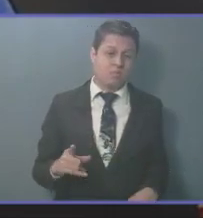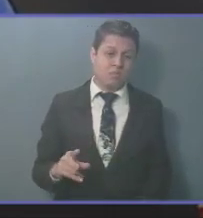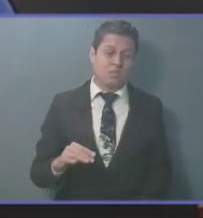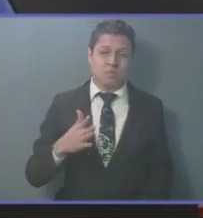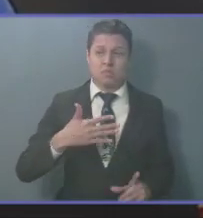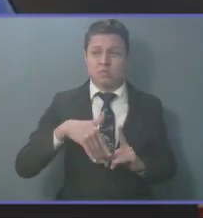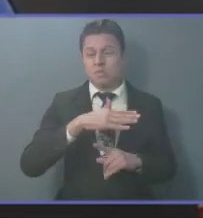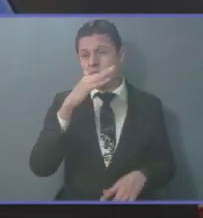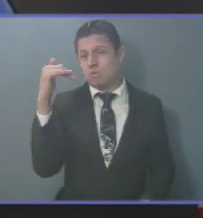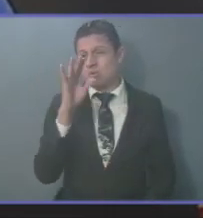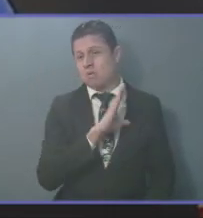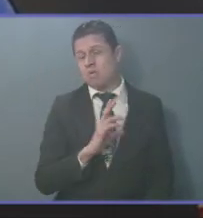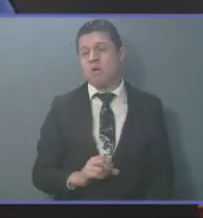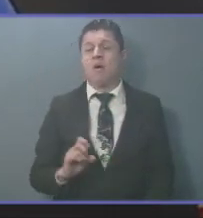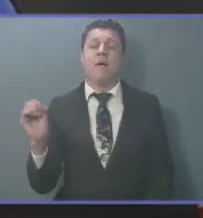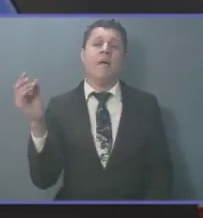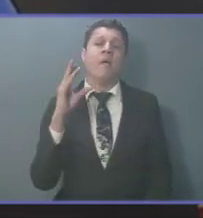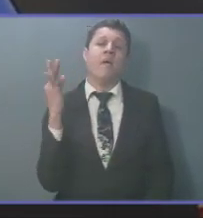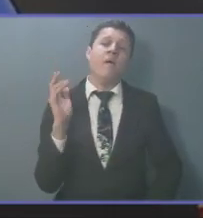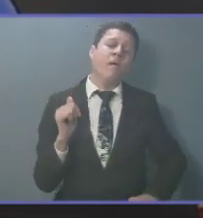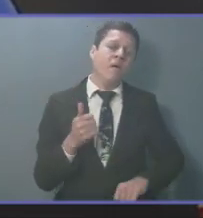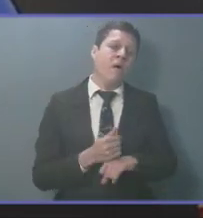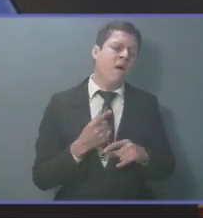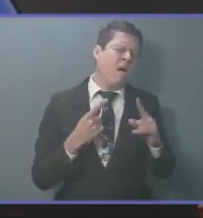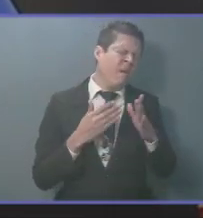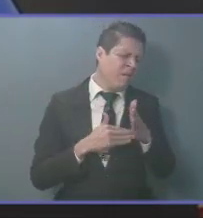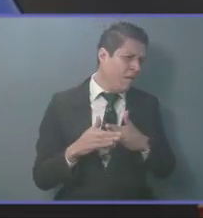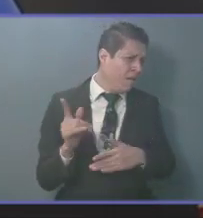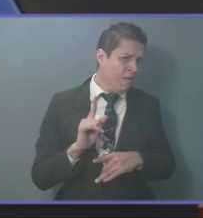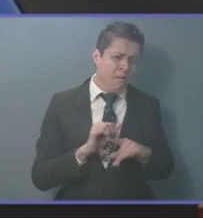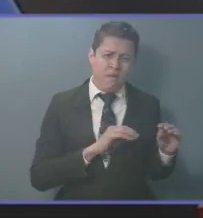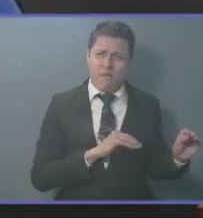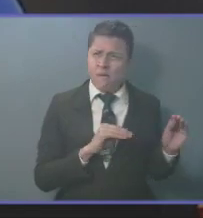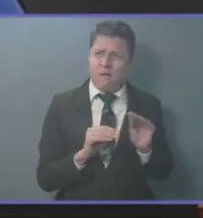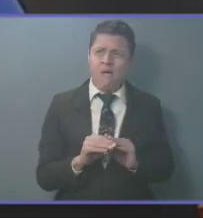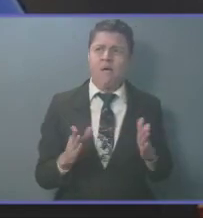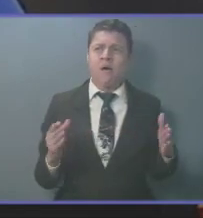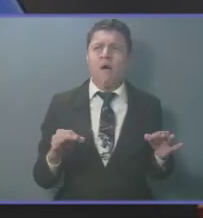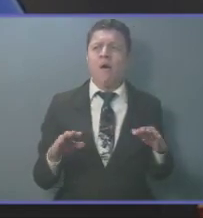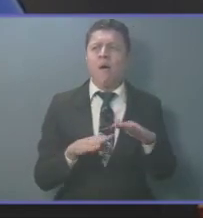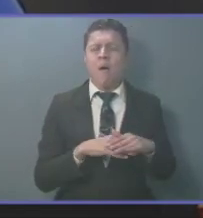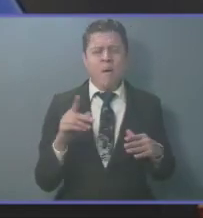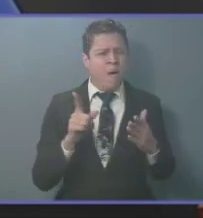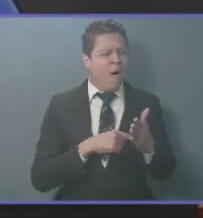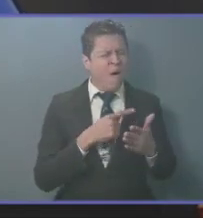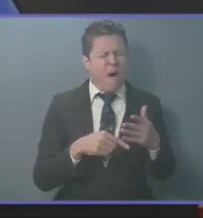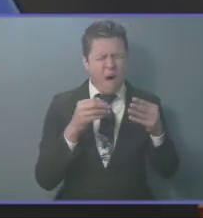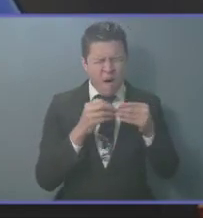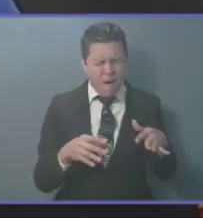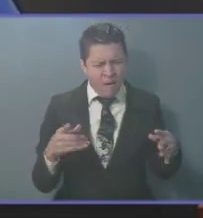de emergencia vigente no habilita para suspender derechos